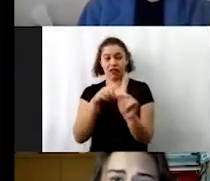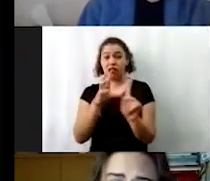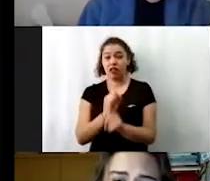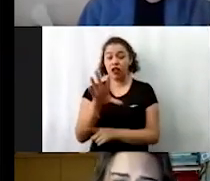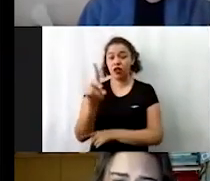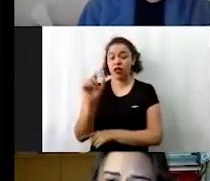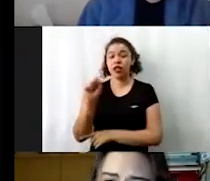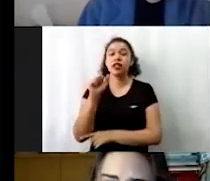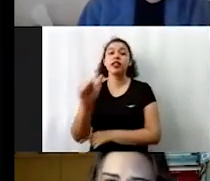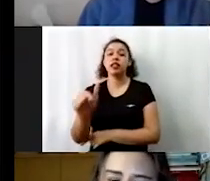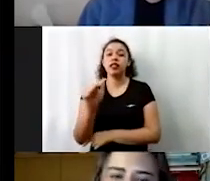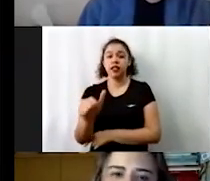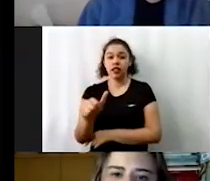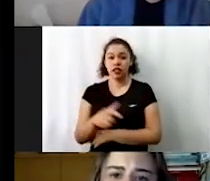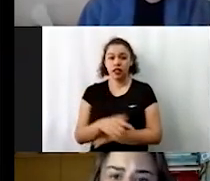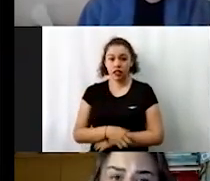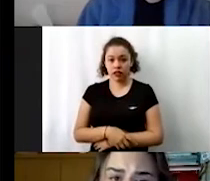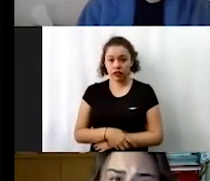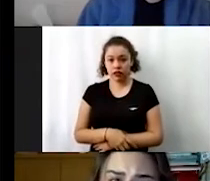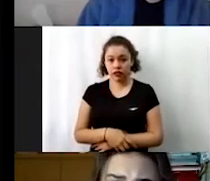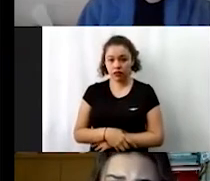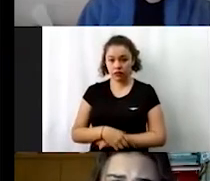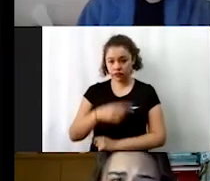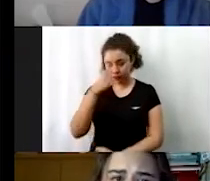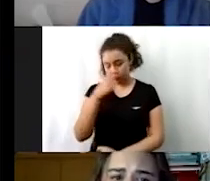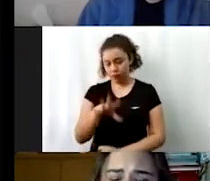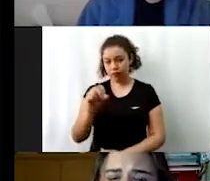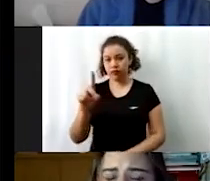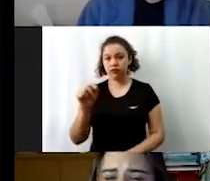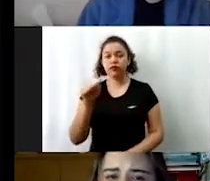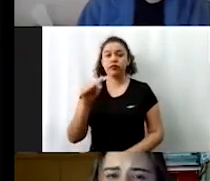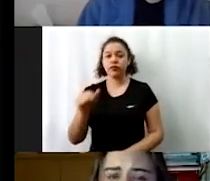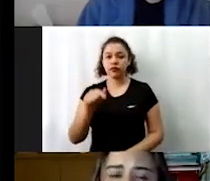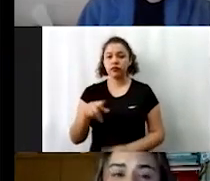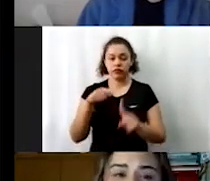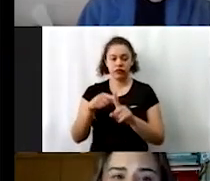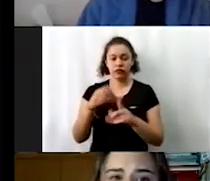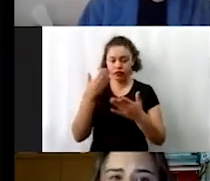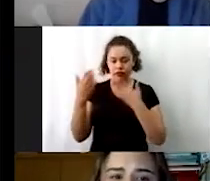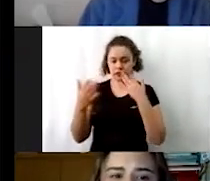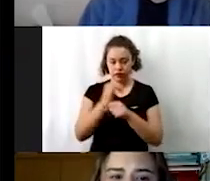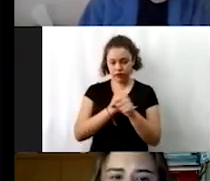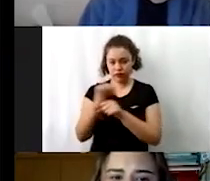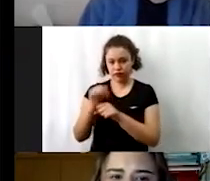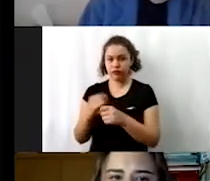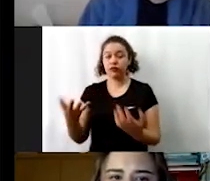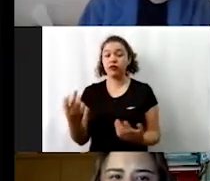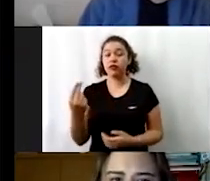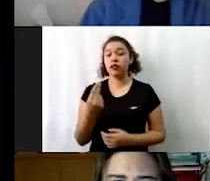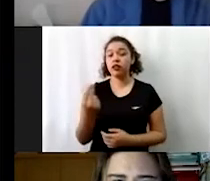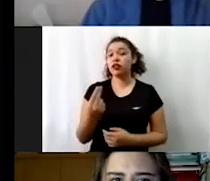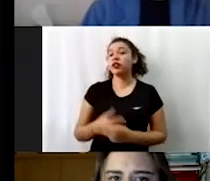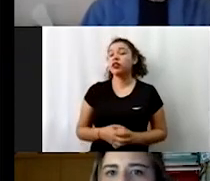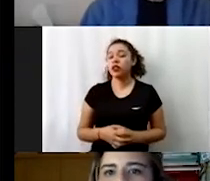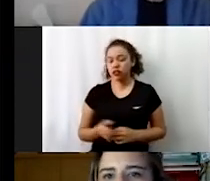17, porque este estudio habla específicamente del ODS 17, es necesario que desde entrada seamos